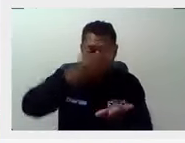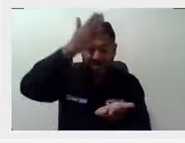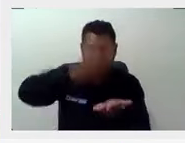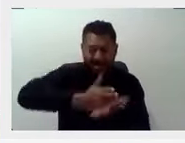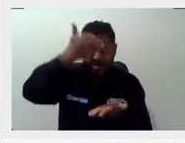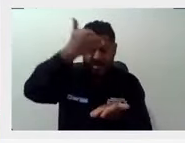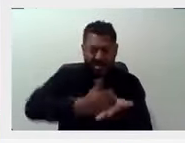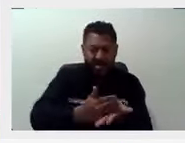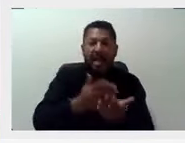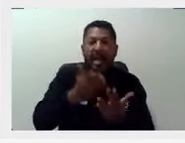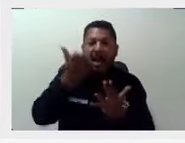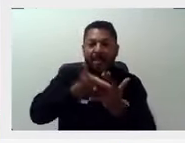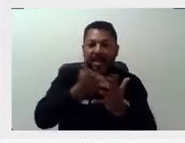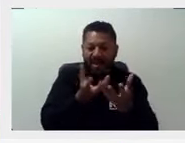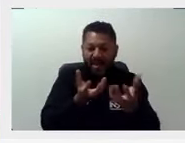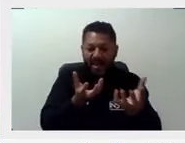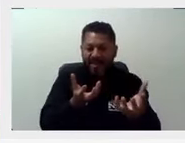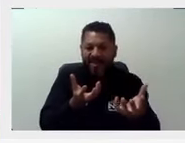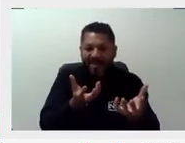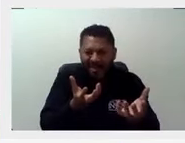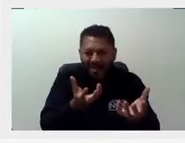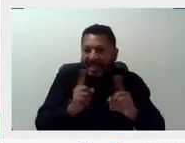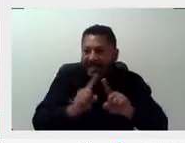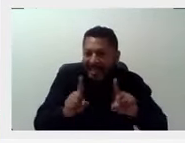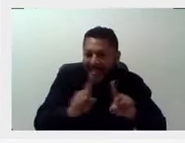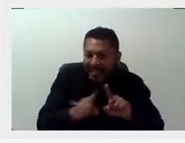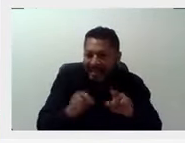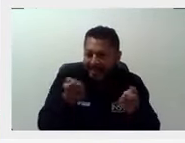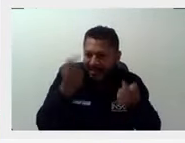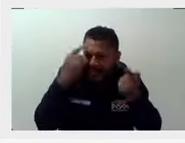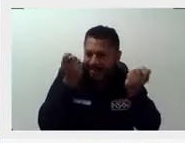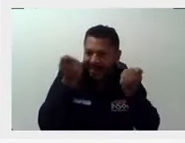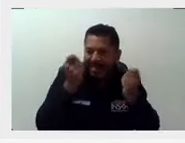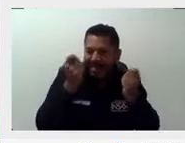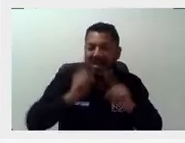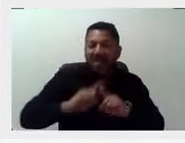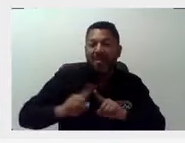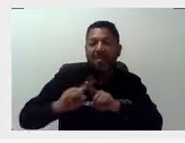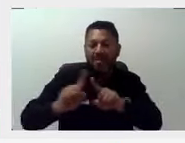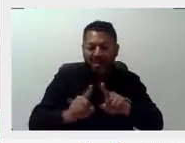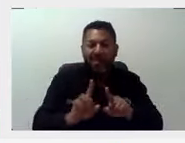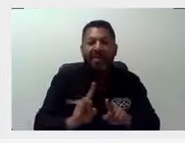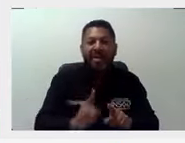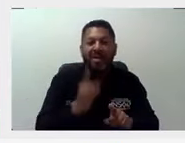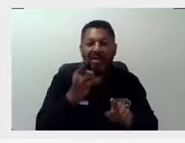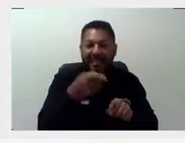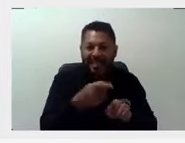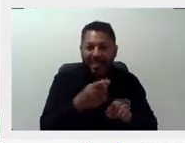mitad, no sé qué. Bueno, yo creo que en todos los ejercicios, si le ponemos un poquito